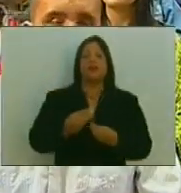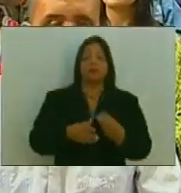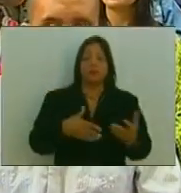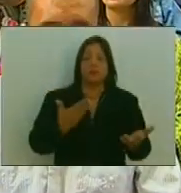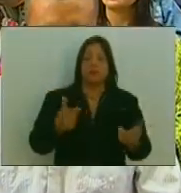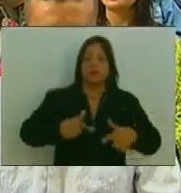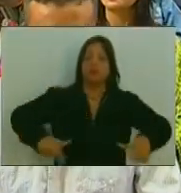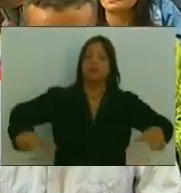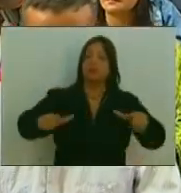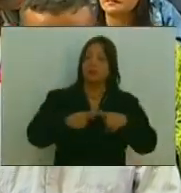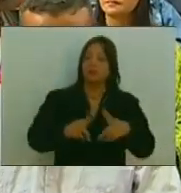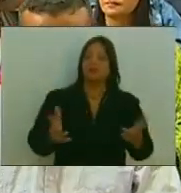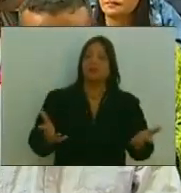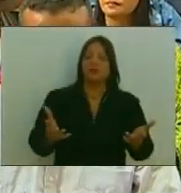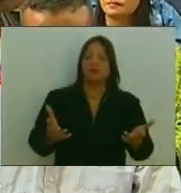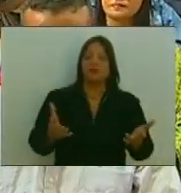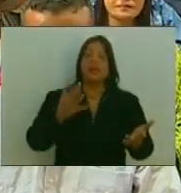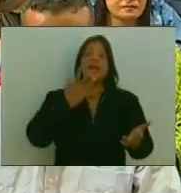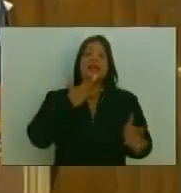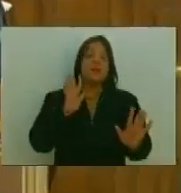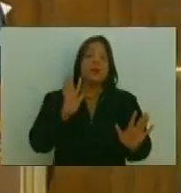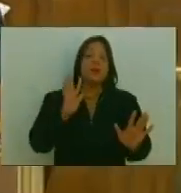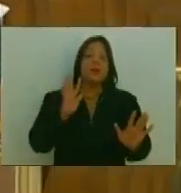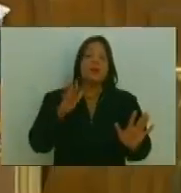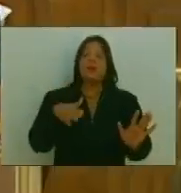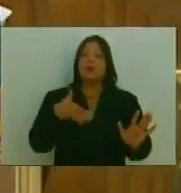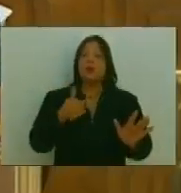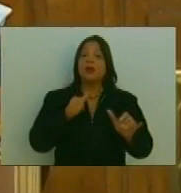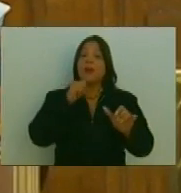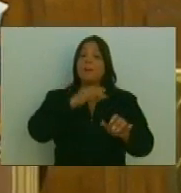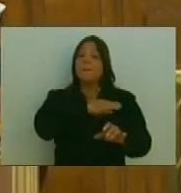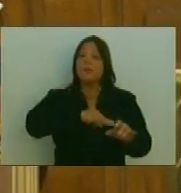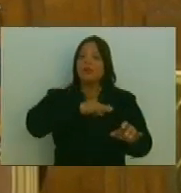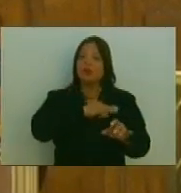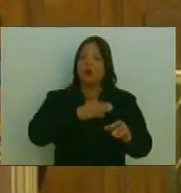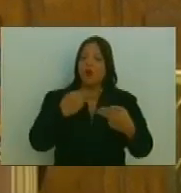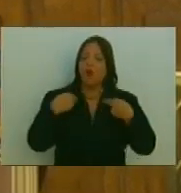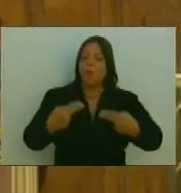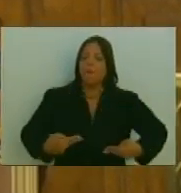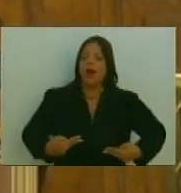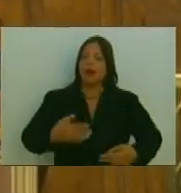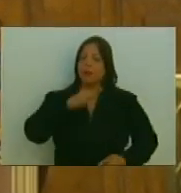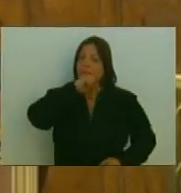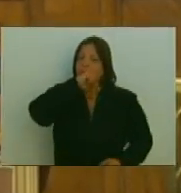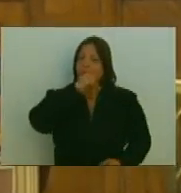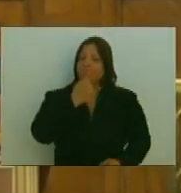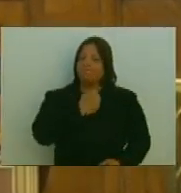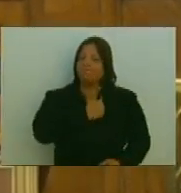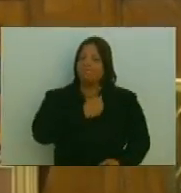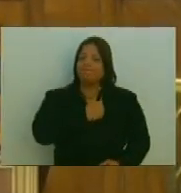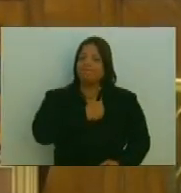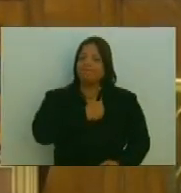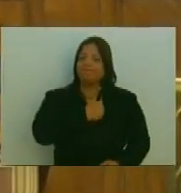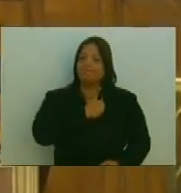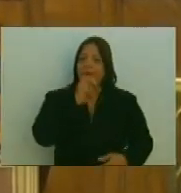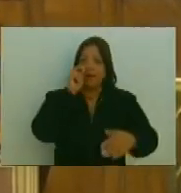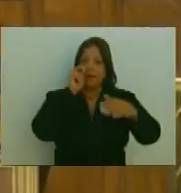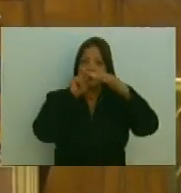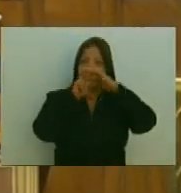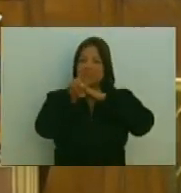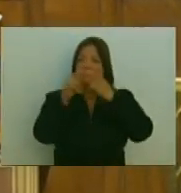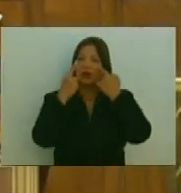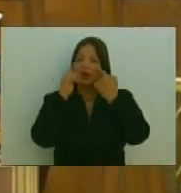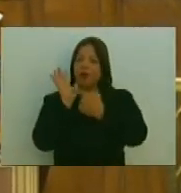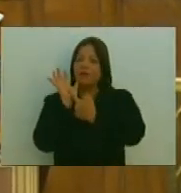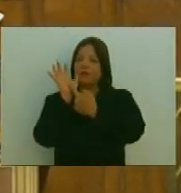este espacio, porque si no fuese por su visión humana, por esa visibilización que